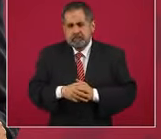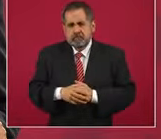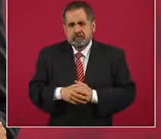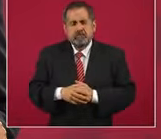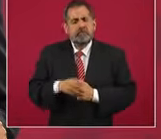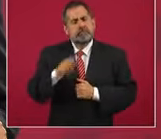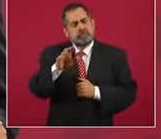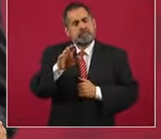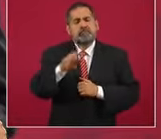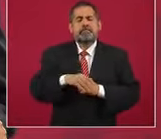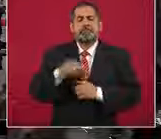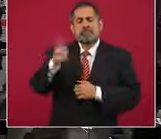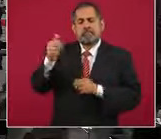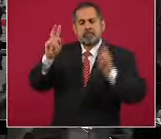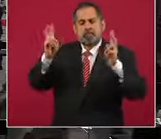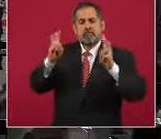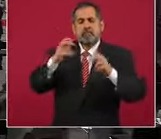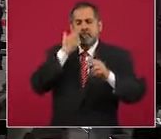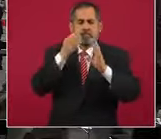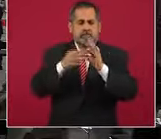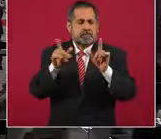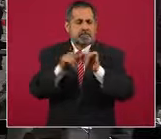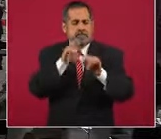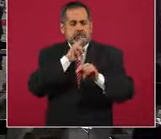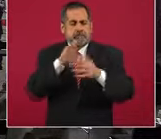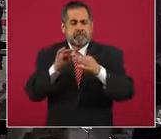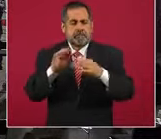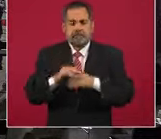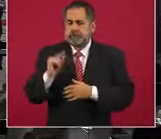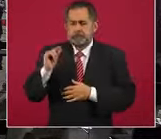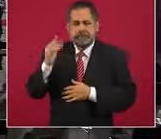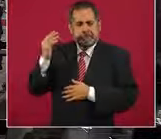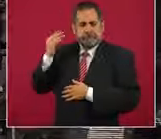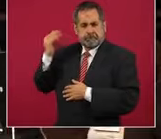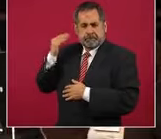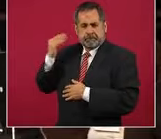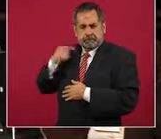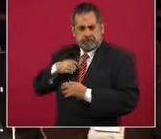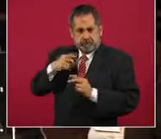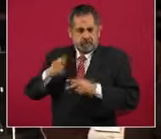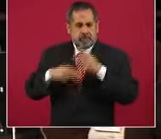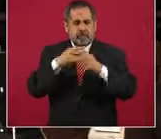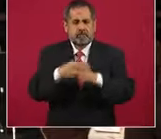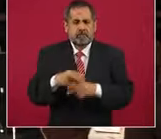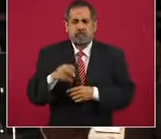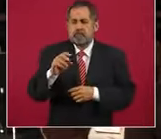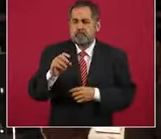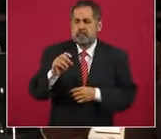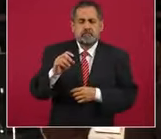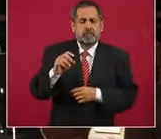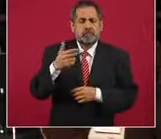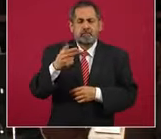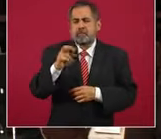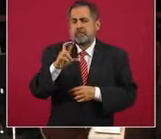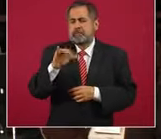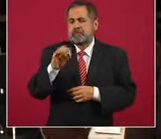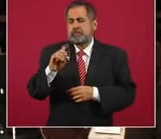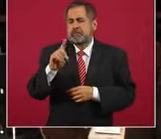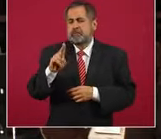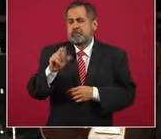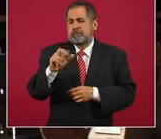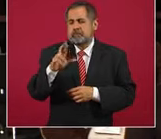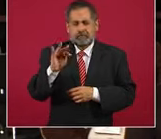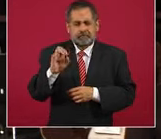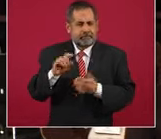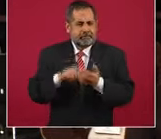tema que quiero tratar, presidente, rápidamente, en días pasados estuve con Horacio Duarte, que